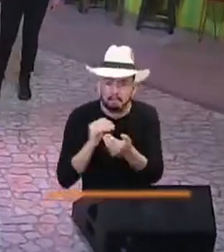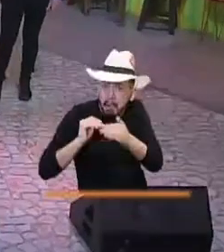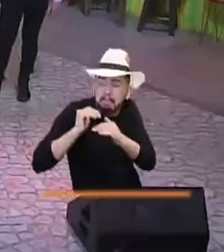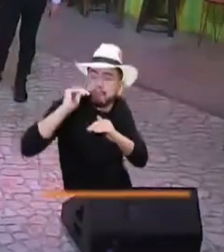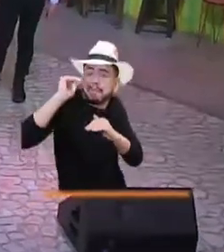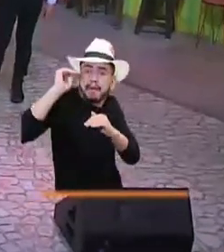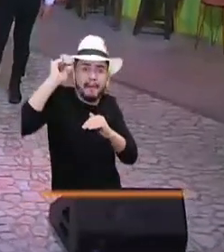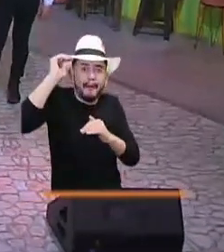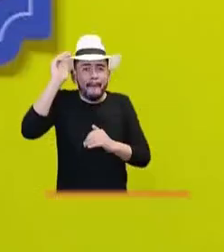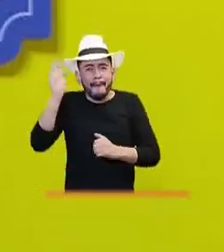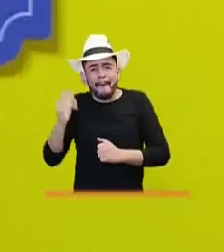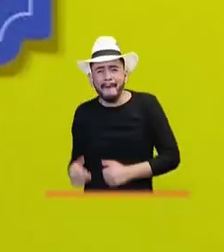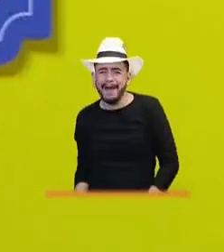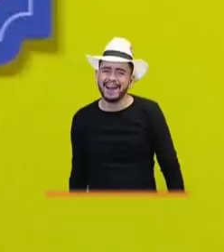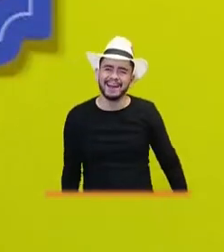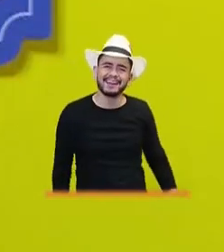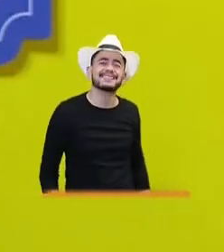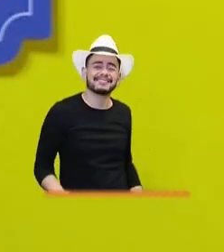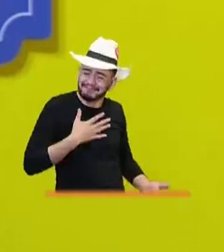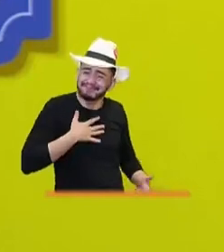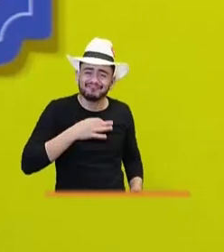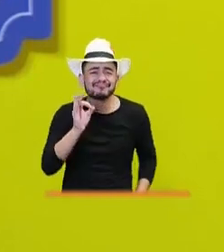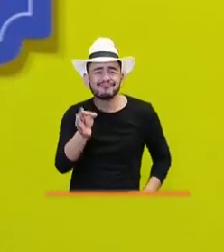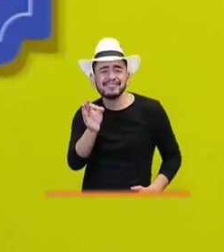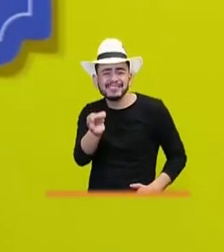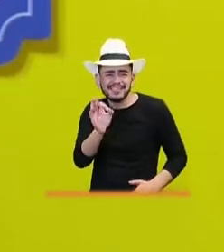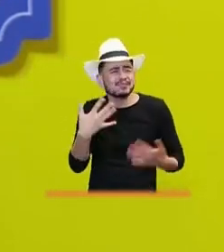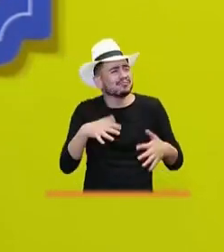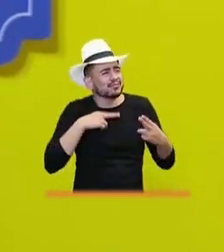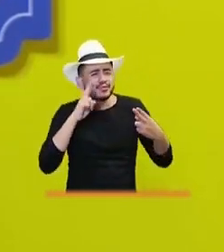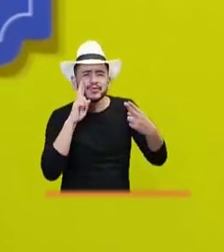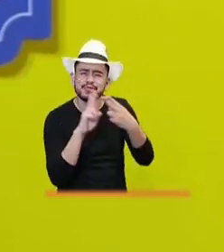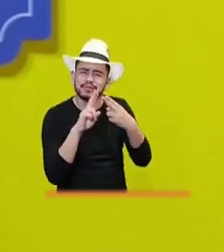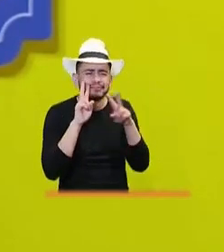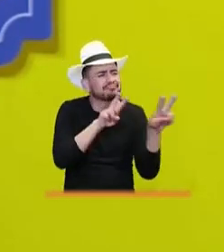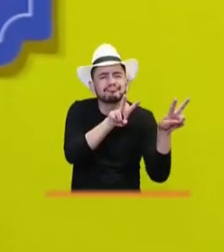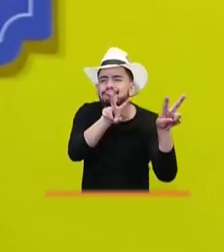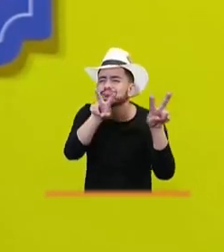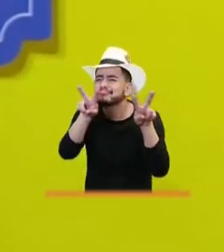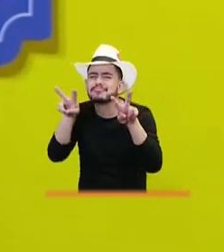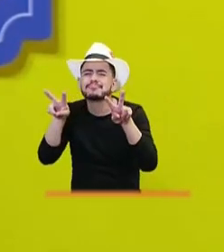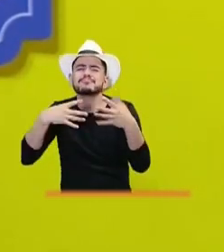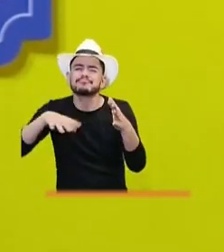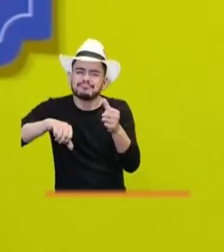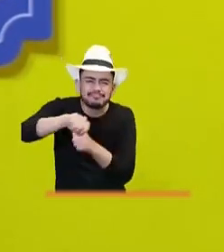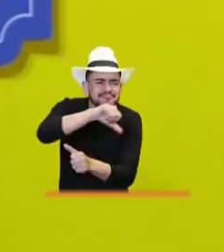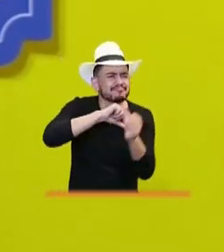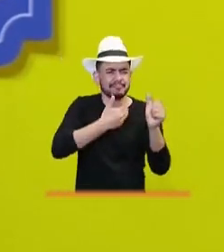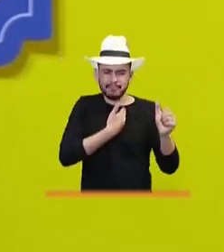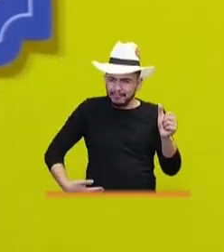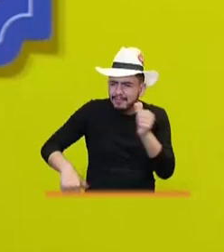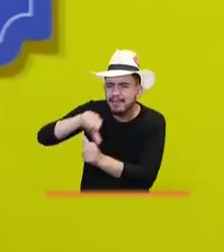Por ejemplo, en mi país, que los gobernantes pasan y se